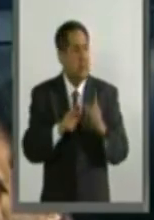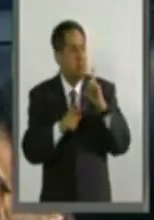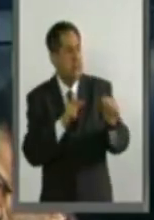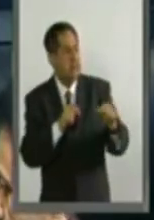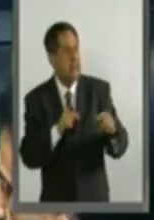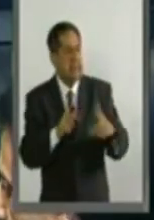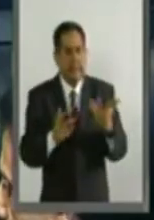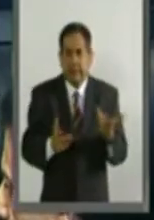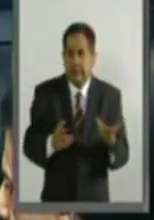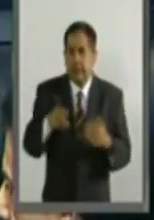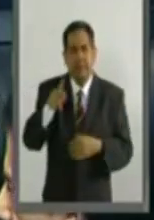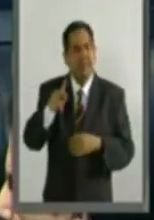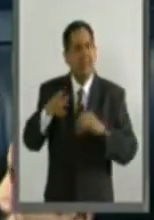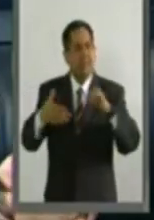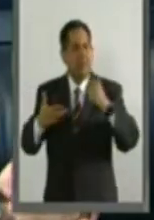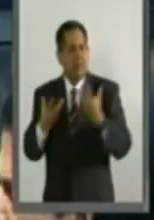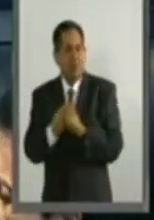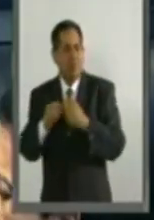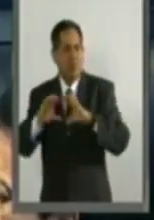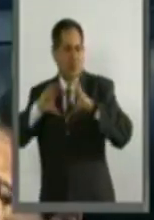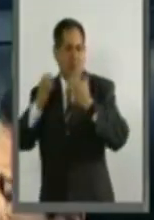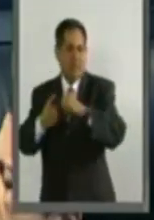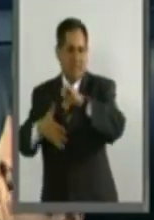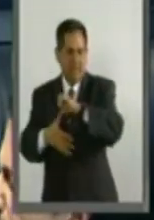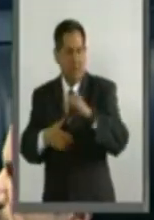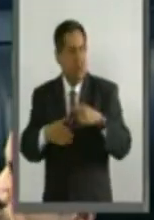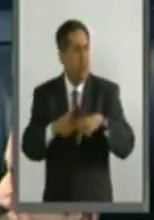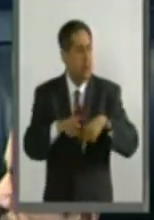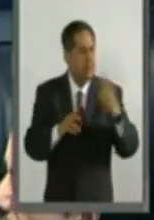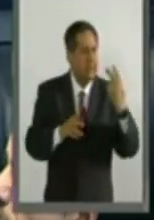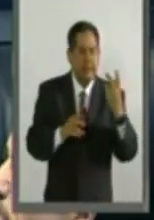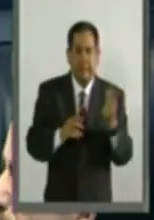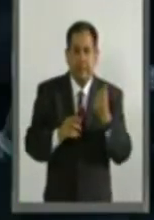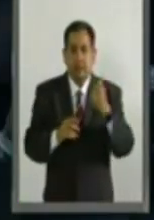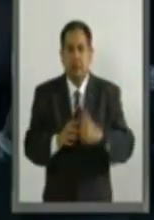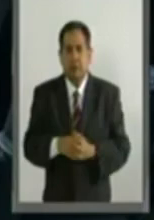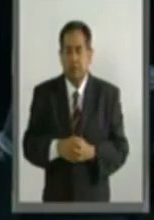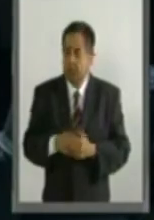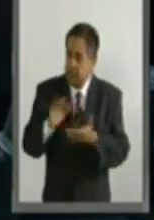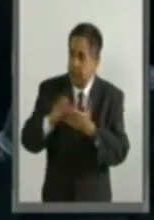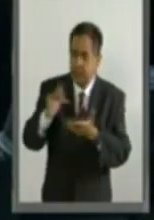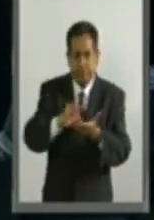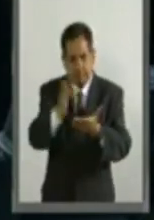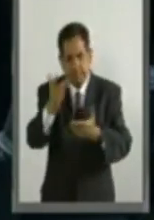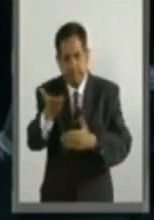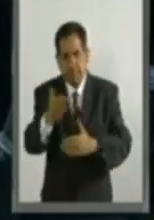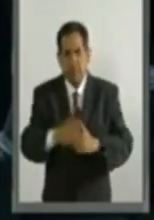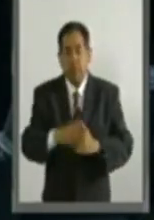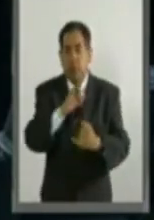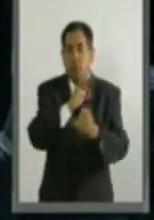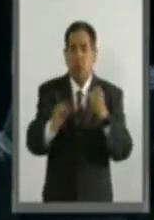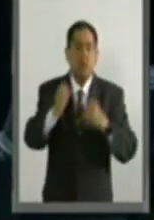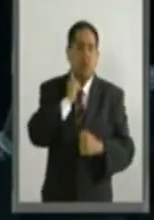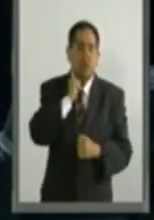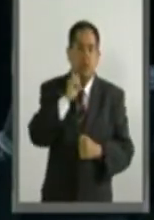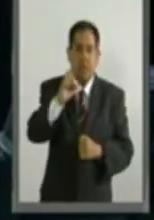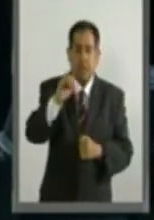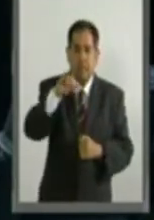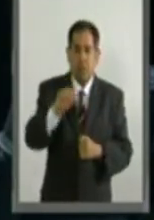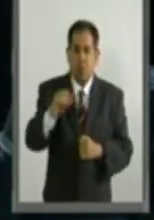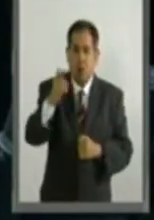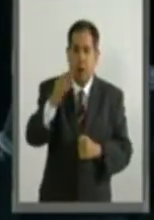en el Parlatino. Gracias, presidente. Gracias a usted, senadora Mariana Gómez Gao. Por último, el senador Emilio